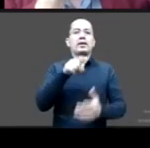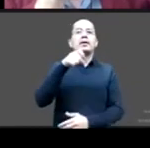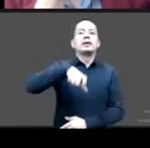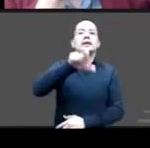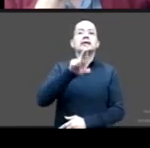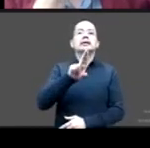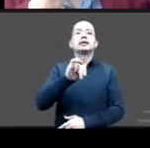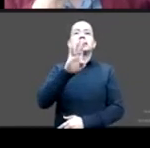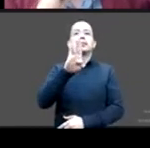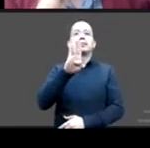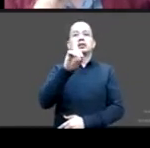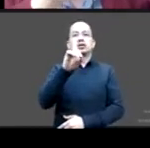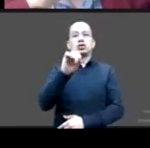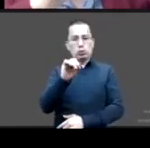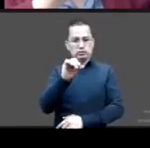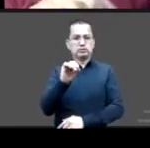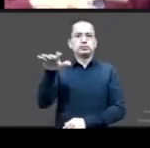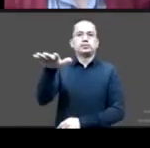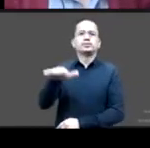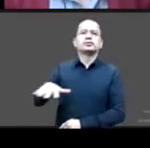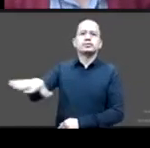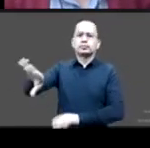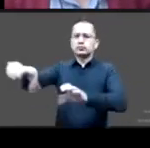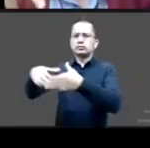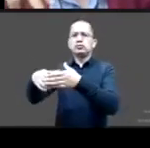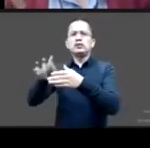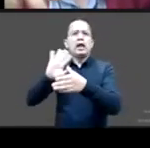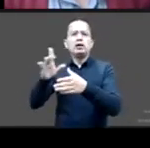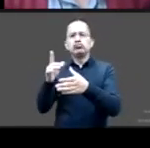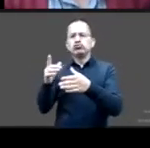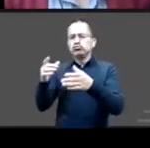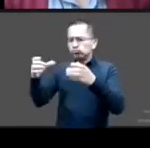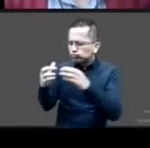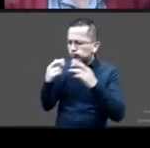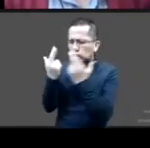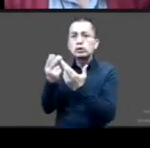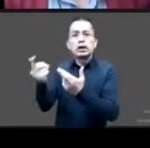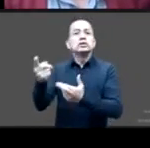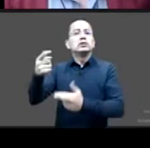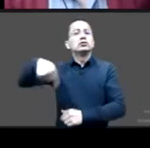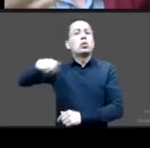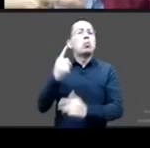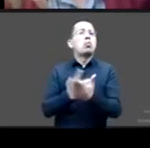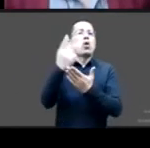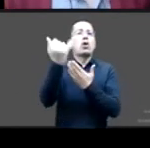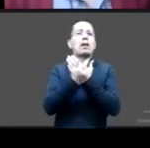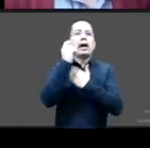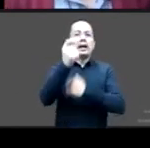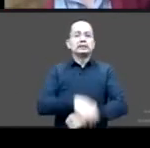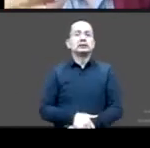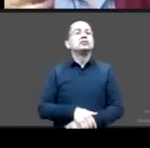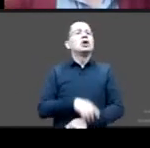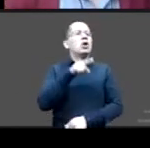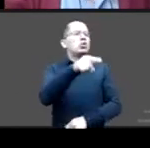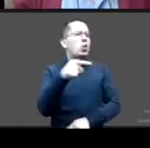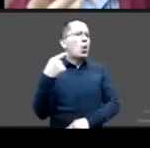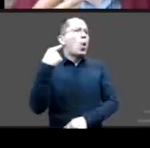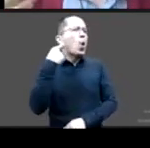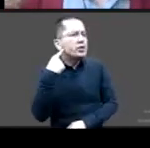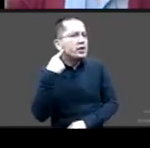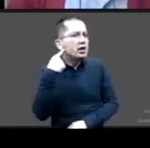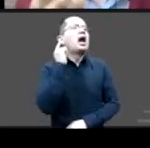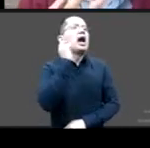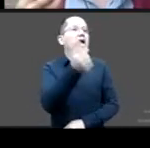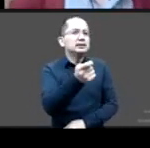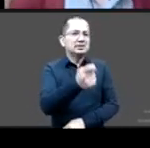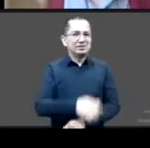que se han reunido y han hecho una cosa que llama Que Escucha, que es una iniciativa de acompañamiento socioemocional entre jóvenes. Entonces, los jóvenes de las organizaciones juveniles